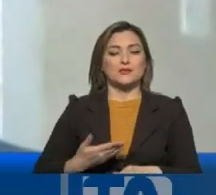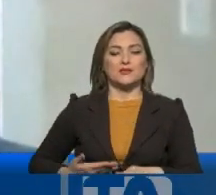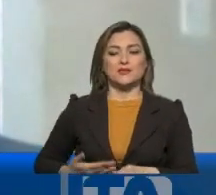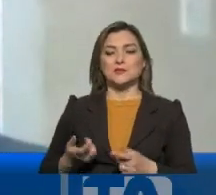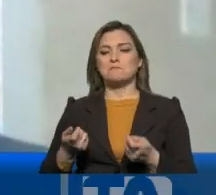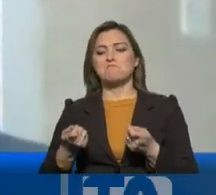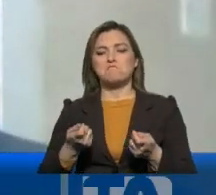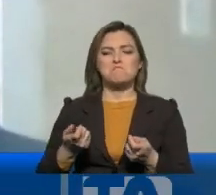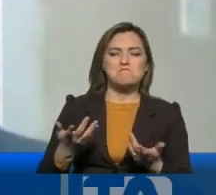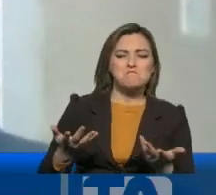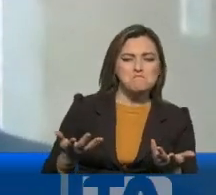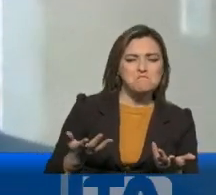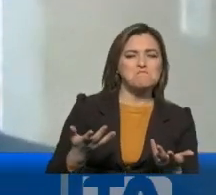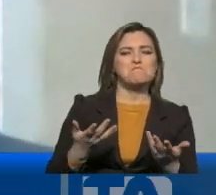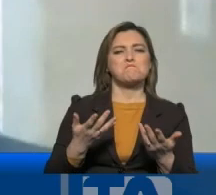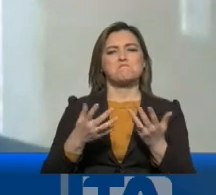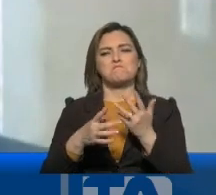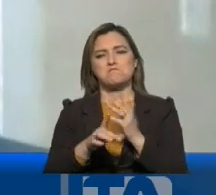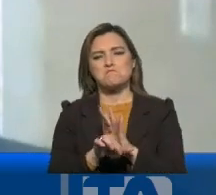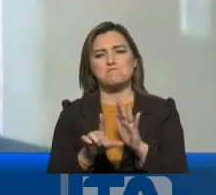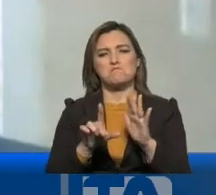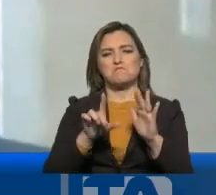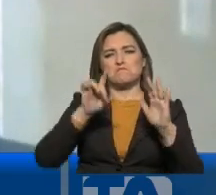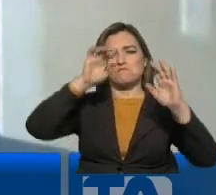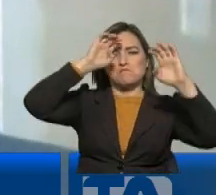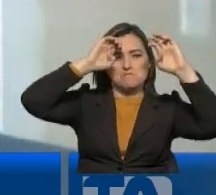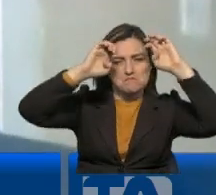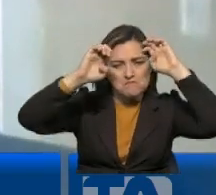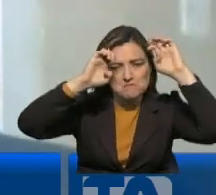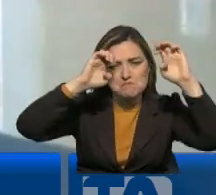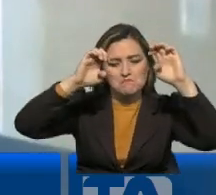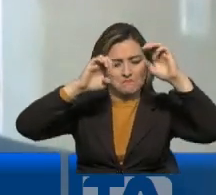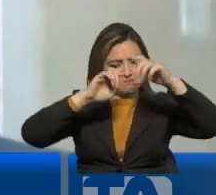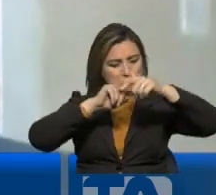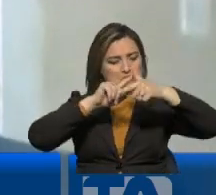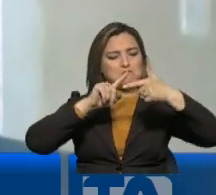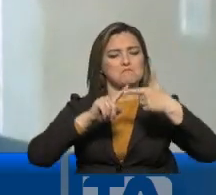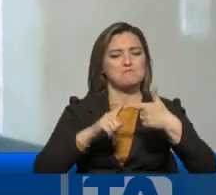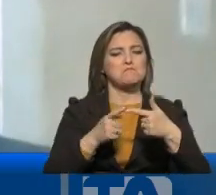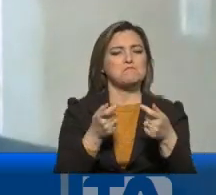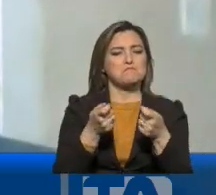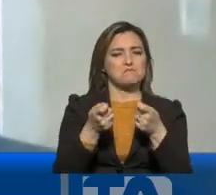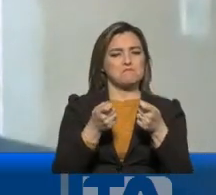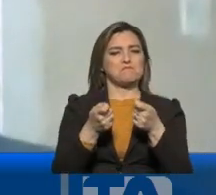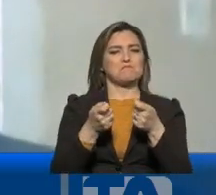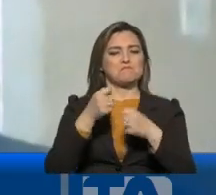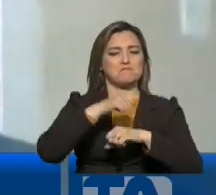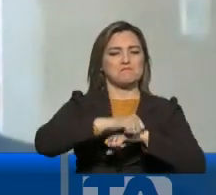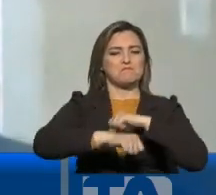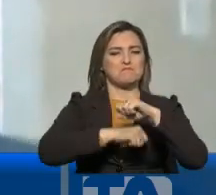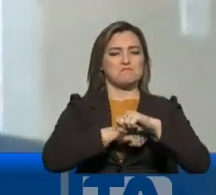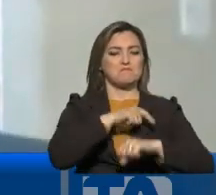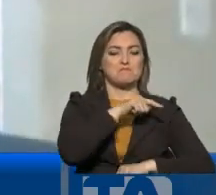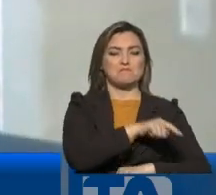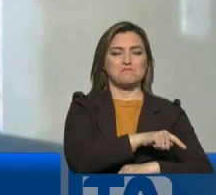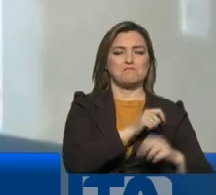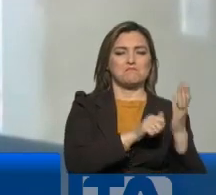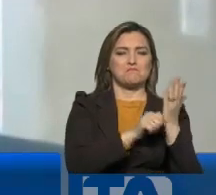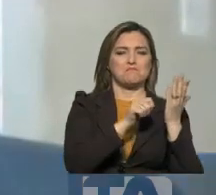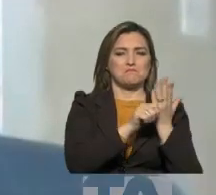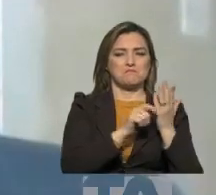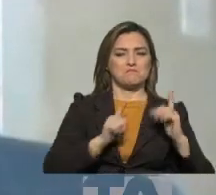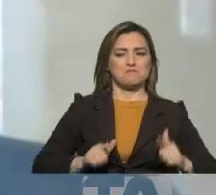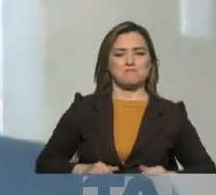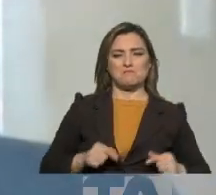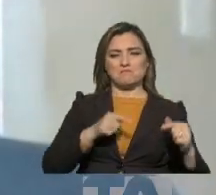definir las políticas las estrategias pero la operación tiene que estar con las estructuras del estado me parece que esa